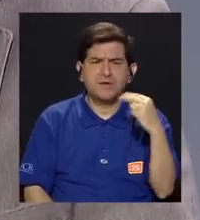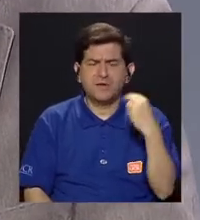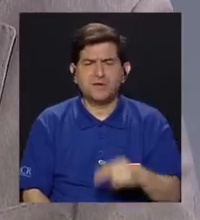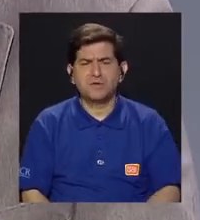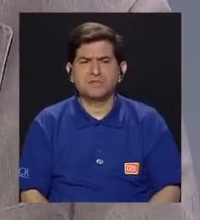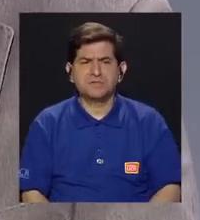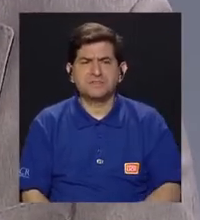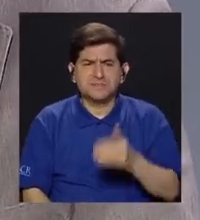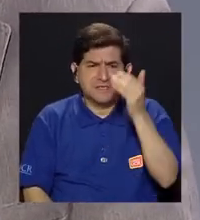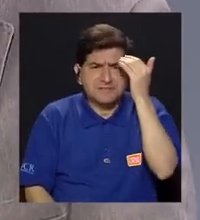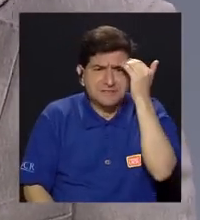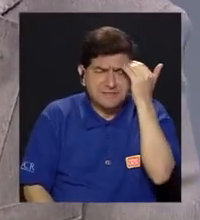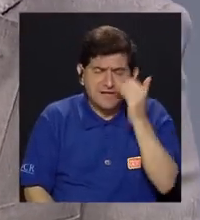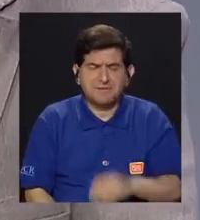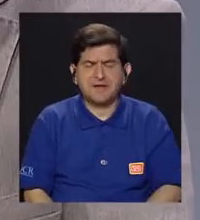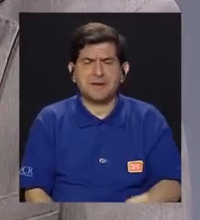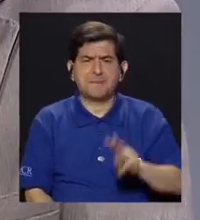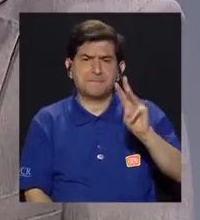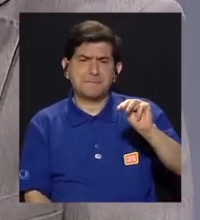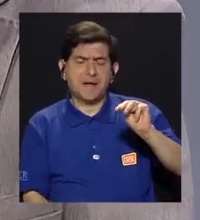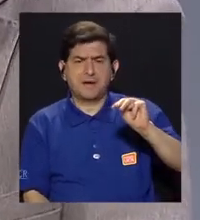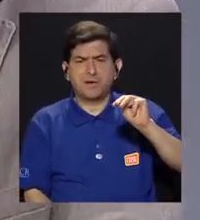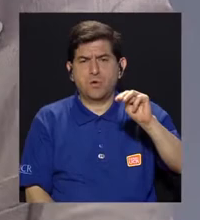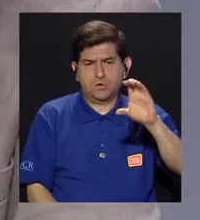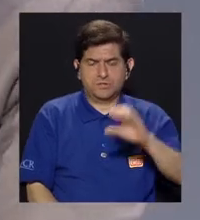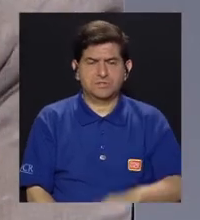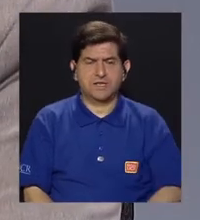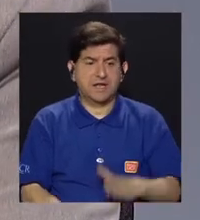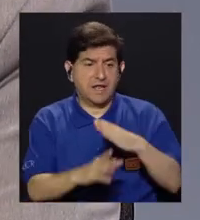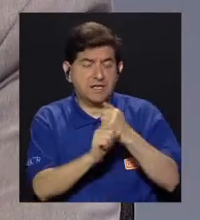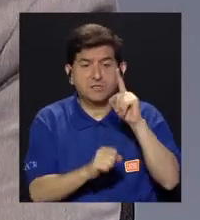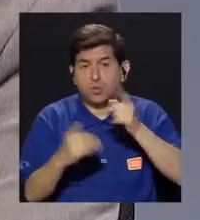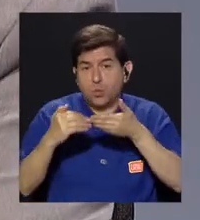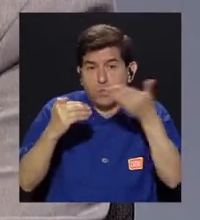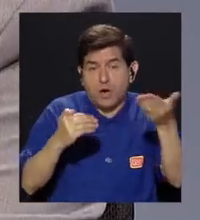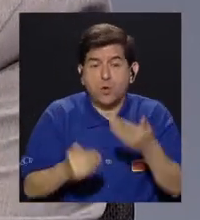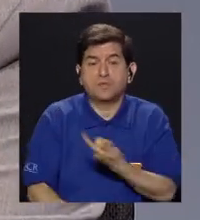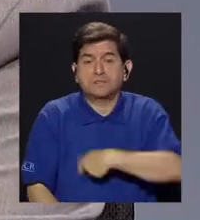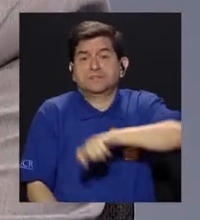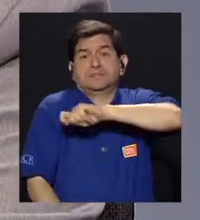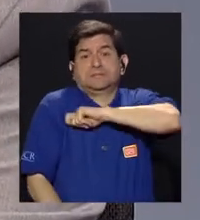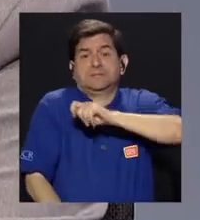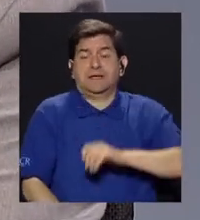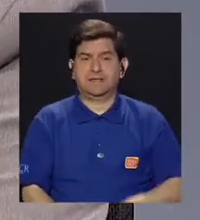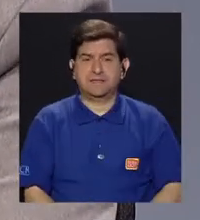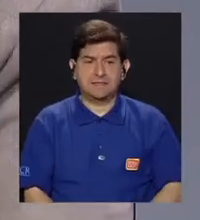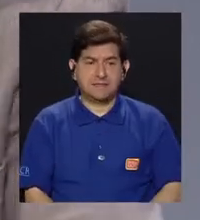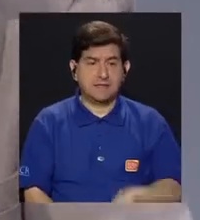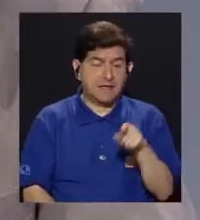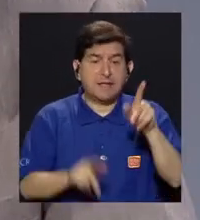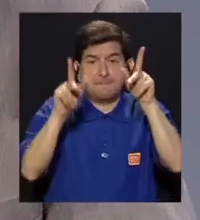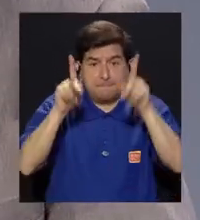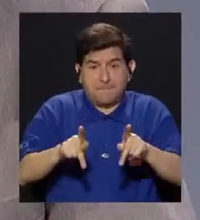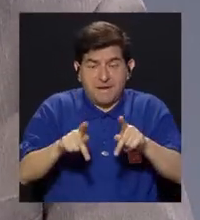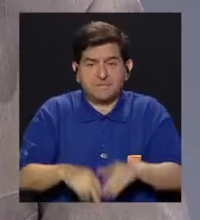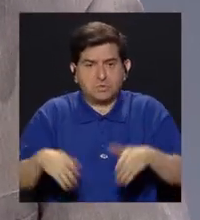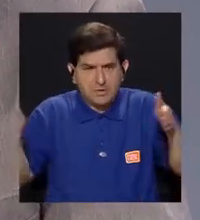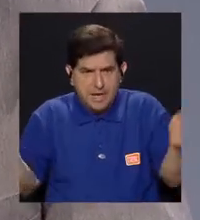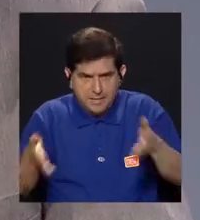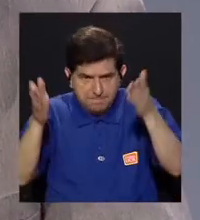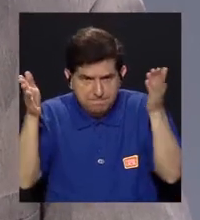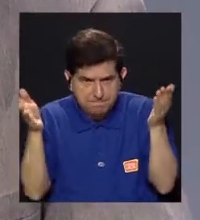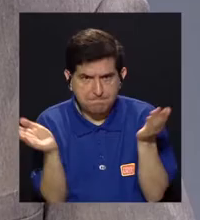como hoy sabremos que mario coste ja hizo esto en españa y es una de las personas que